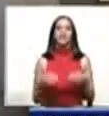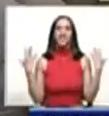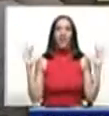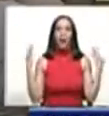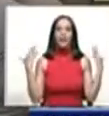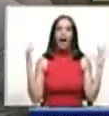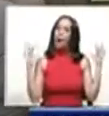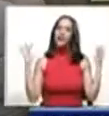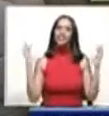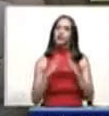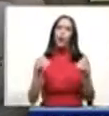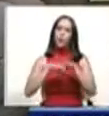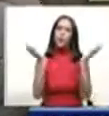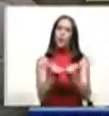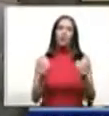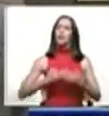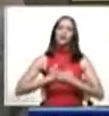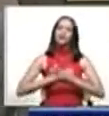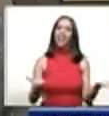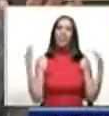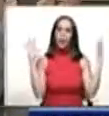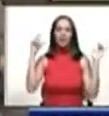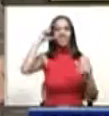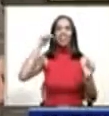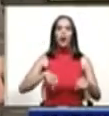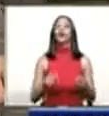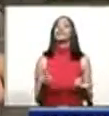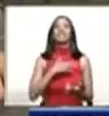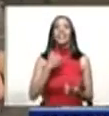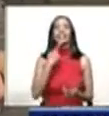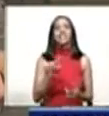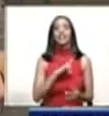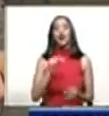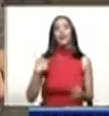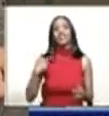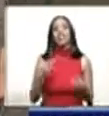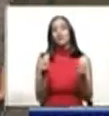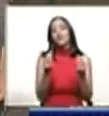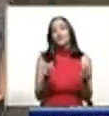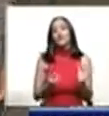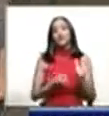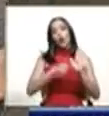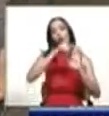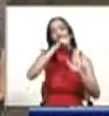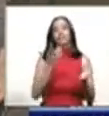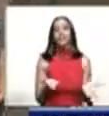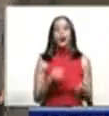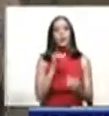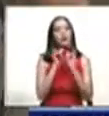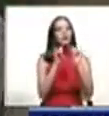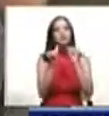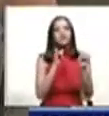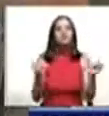A la maquilladora. Aplauso para todo el mundo. Estamos regalando aplausos el día de hoy. Eso quiere decir que no vamos a tener mucho contenido el día de hoy. Entonces vamos a lanzarle como una purucita en los ojos.